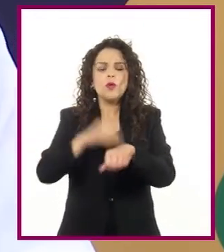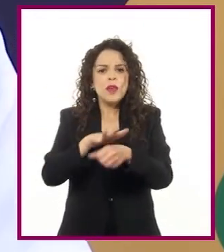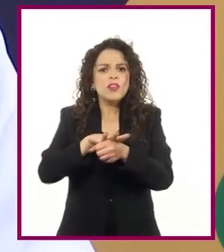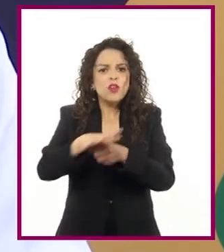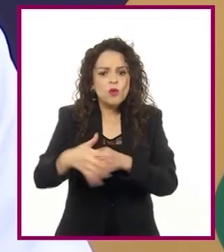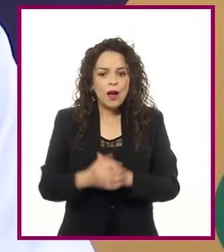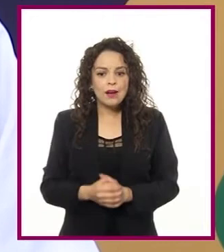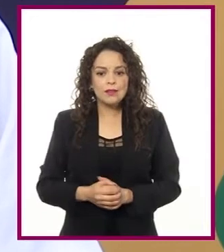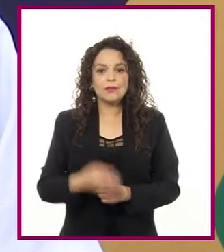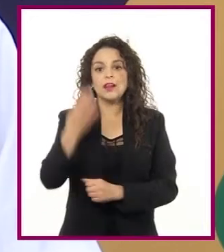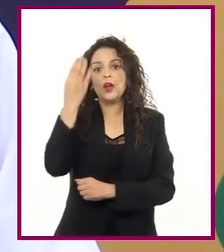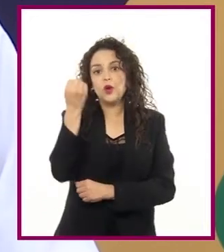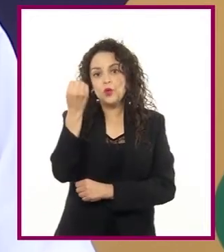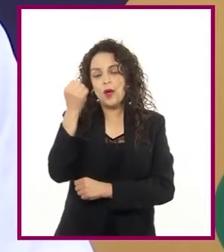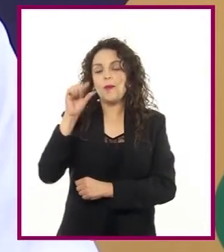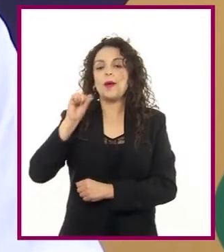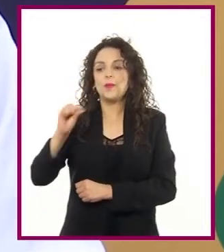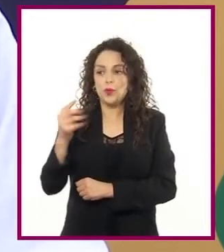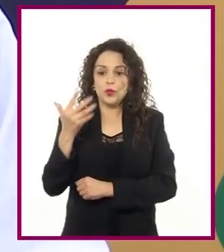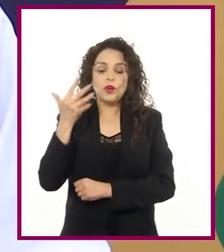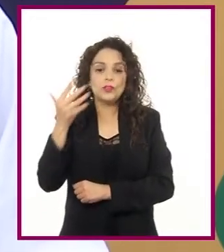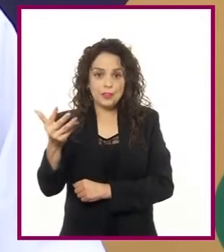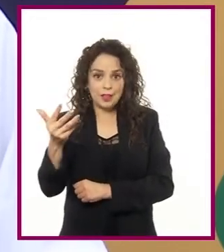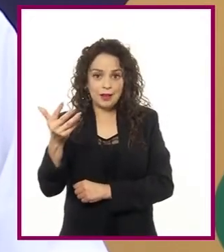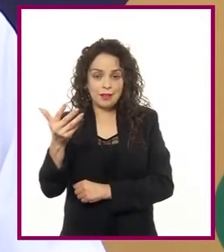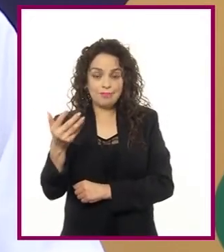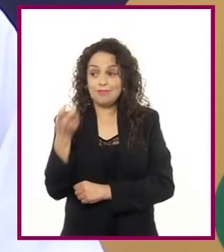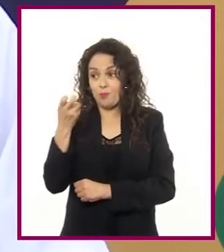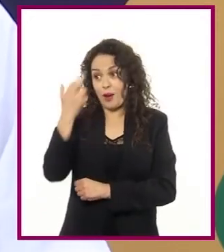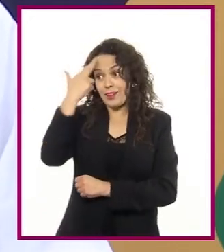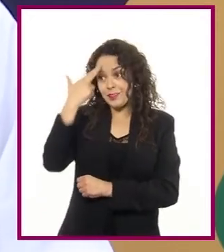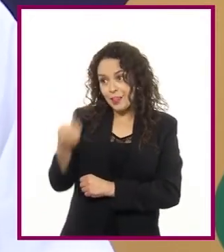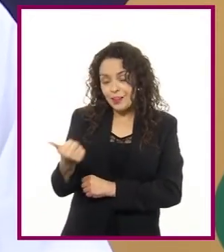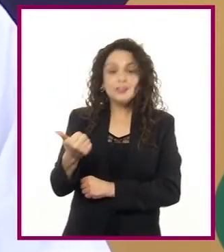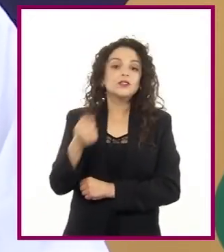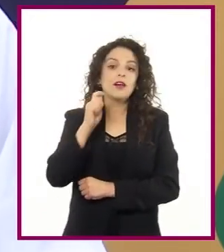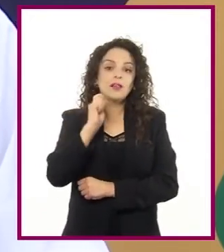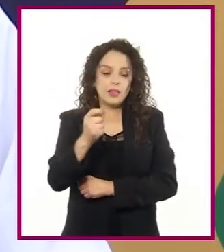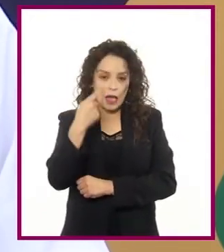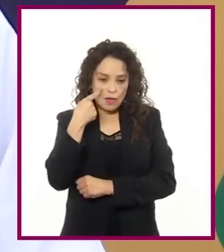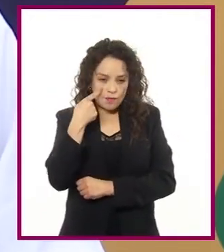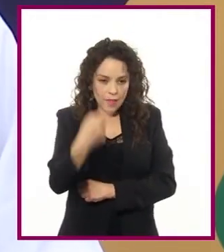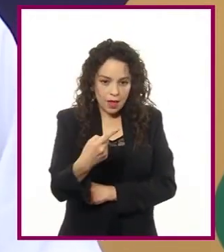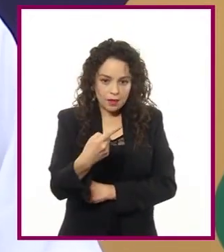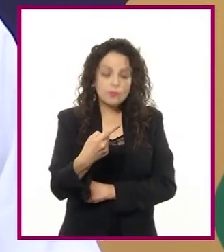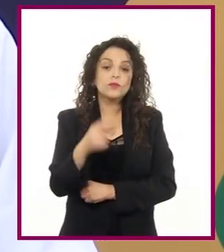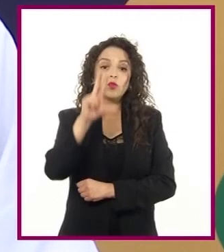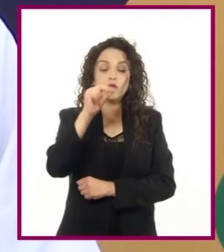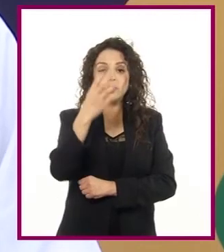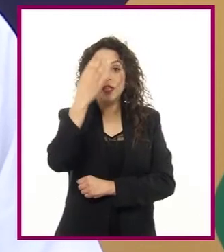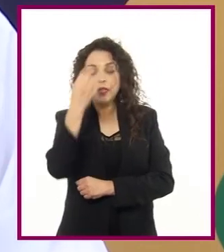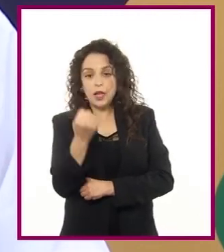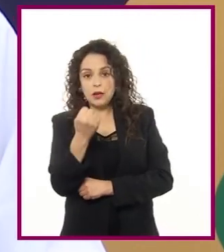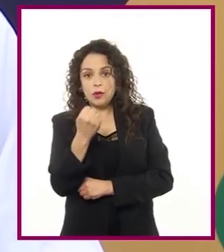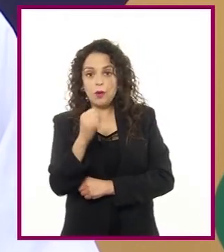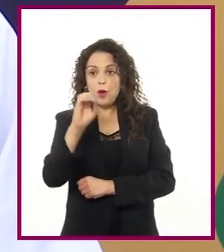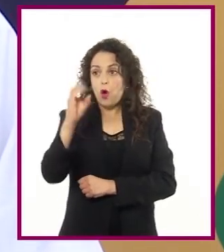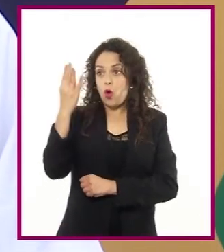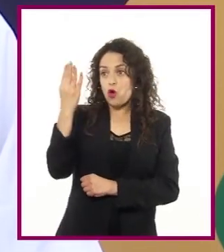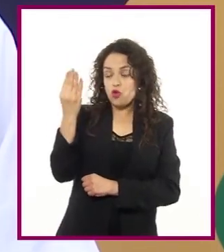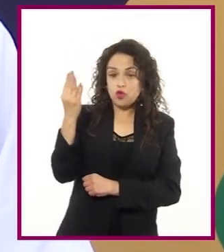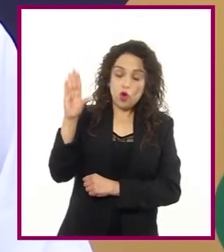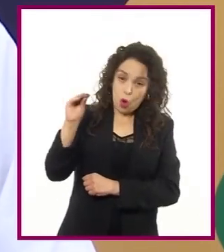de 9.5. Con esto, veremos que solamente sumado 89 o 90 con